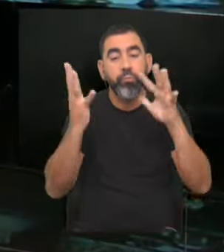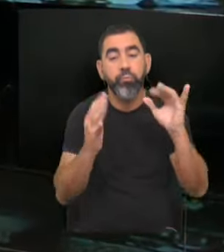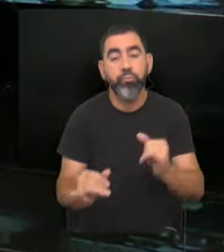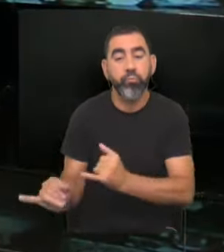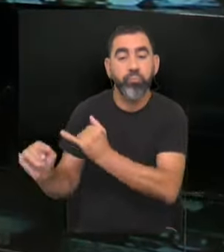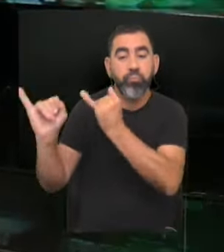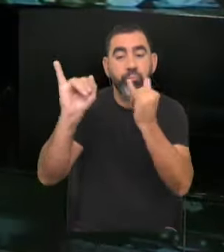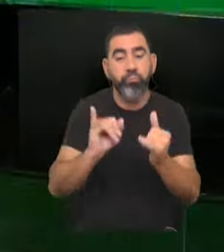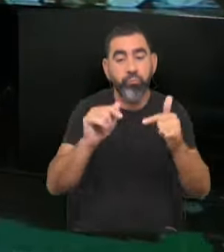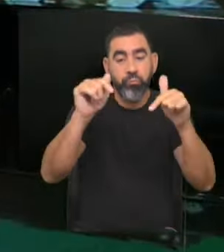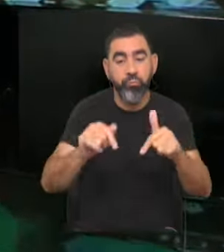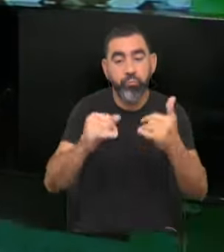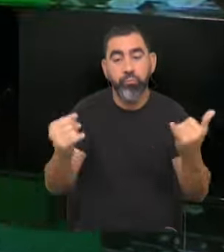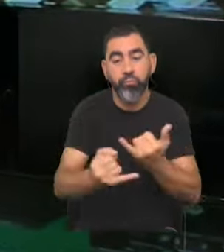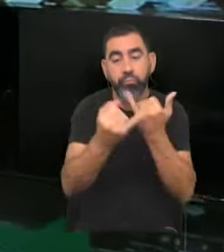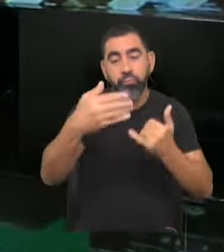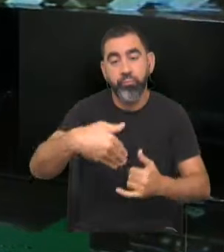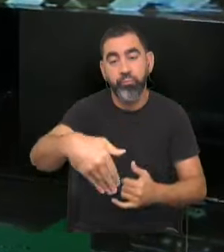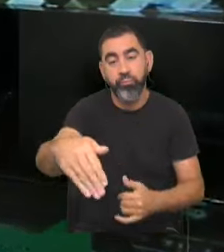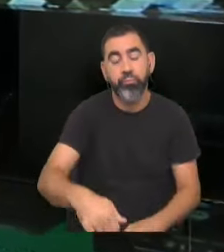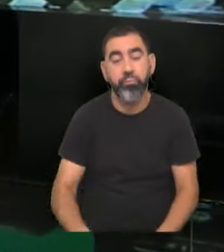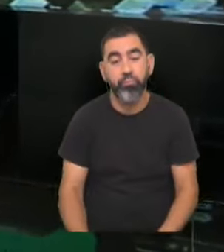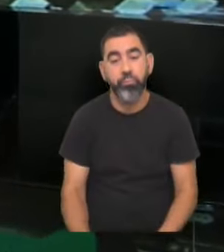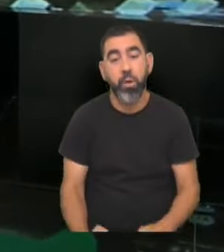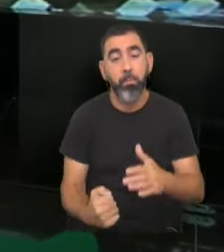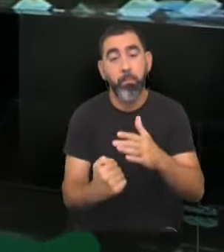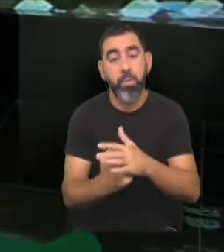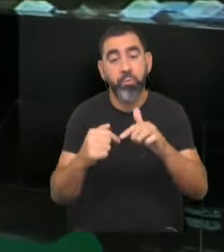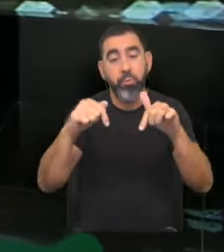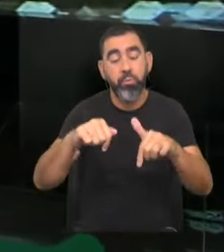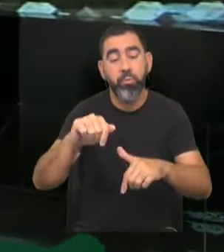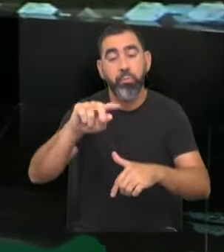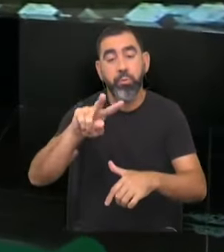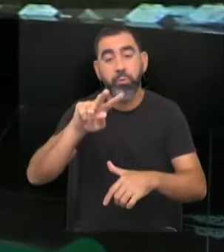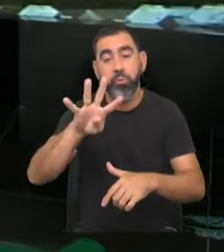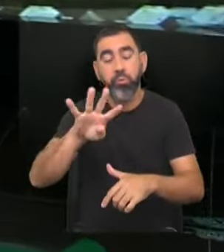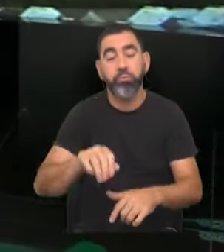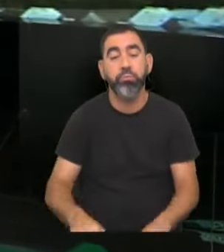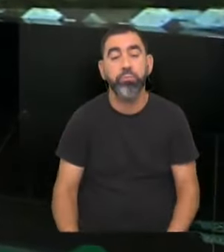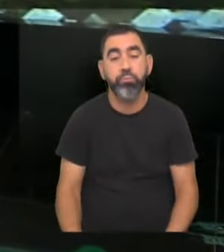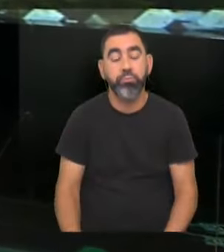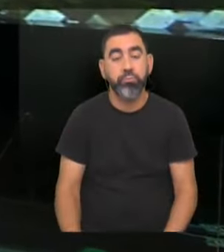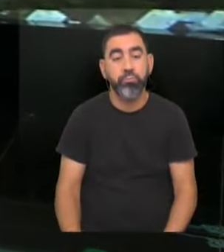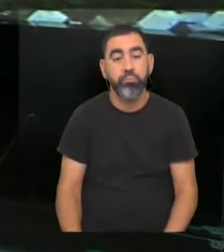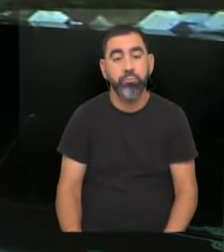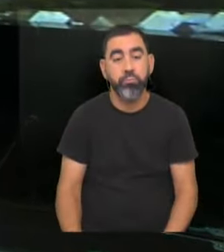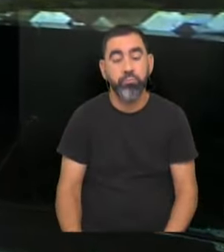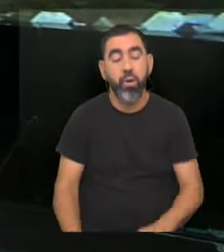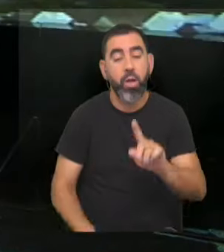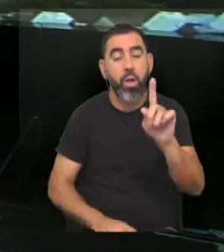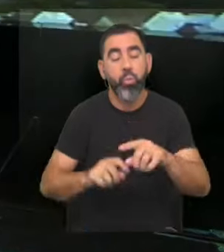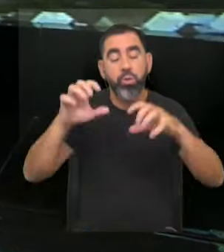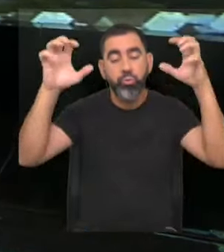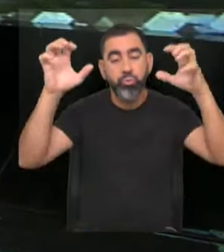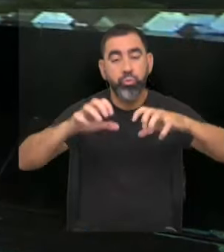pronóstico de meteorología para las próximas horas y decirles que la máxima de hoy va a ser de 24 gr el cielo estará cubierto con lluvias y